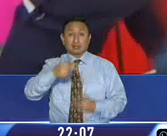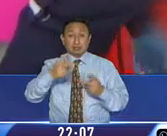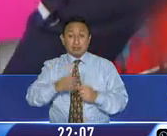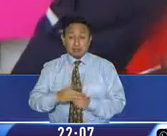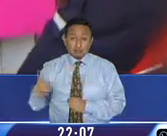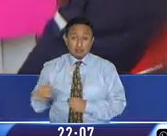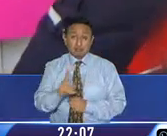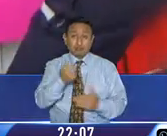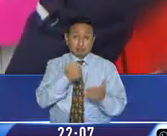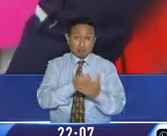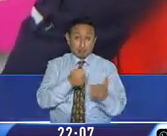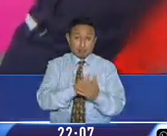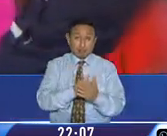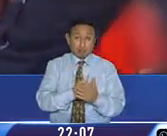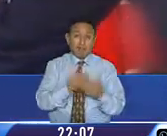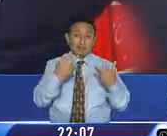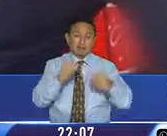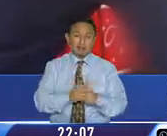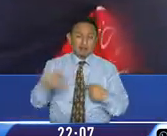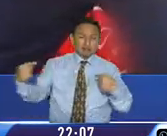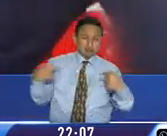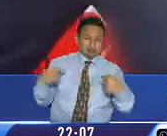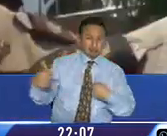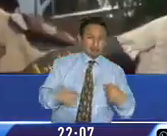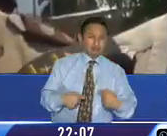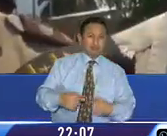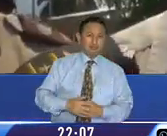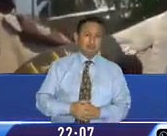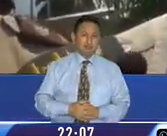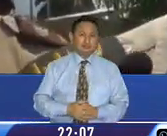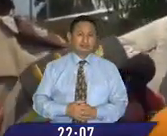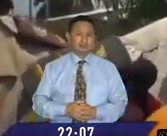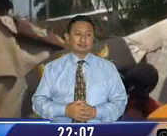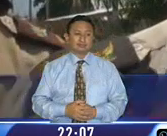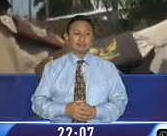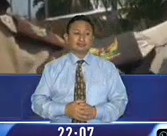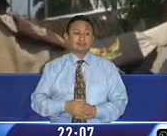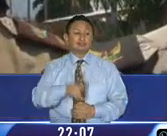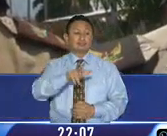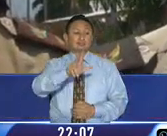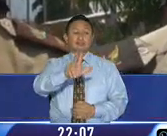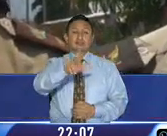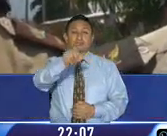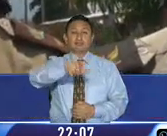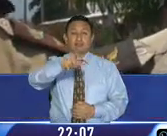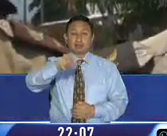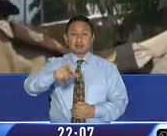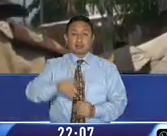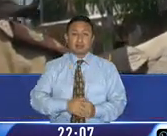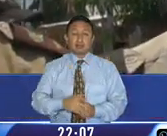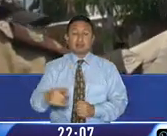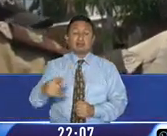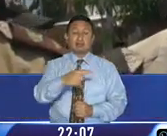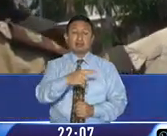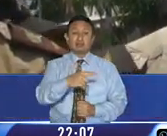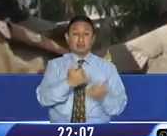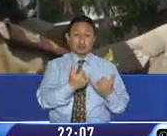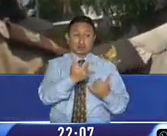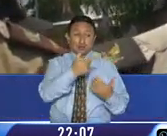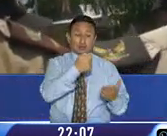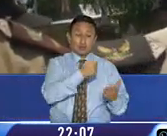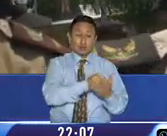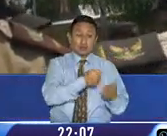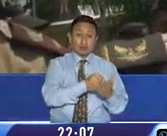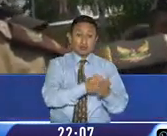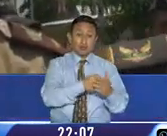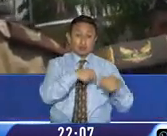en la tienda, resultaron heridas. Los tres ciudadanos de una compañía que se encontraba en este momento realizando tipo de